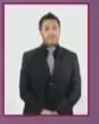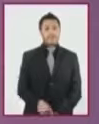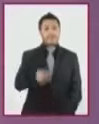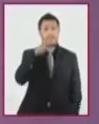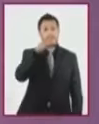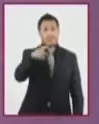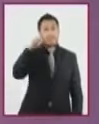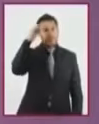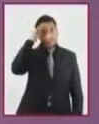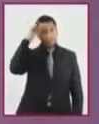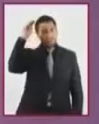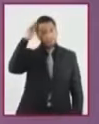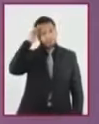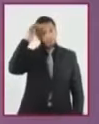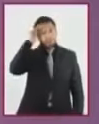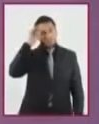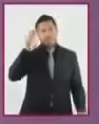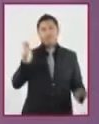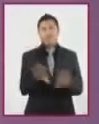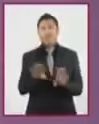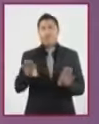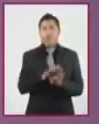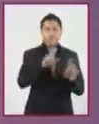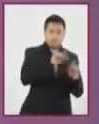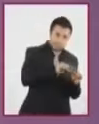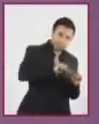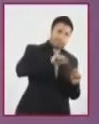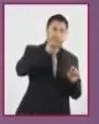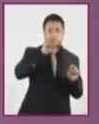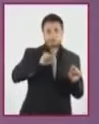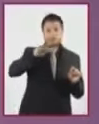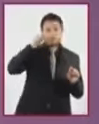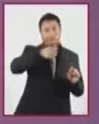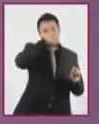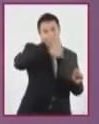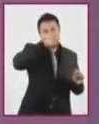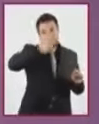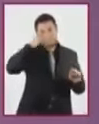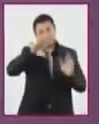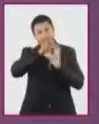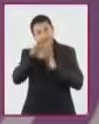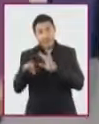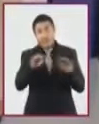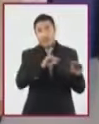Piensa, ¿cómo sería la trayectoria en cada ejemplo de movimiento?